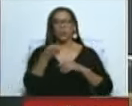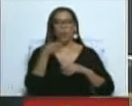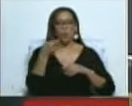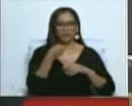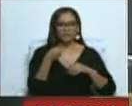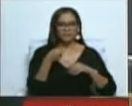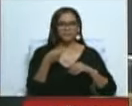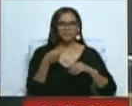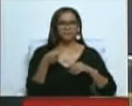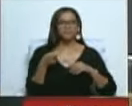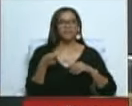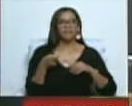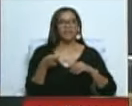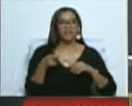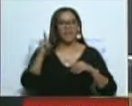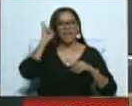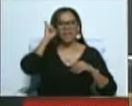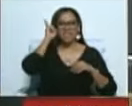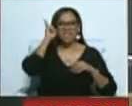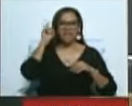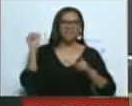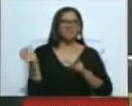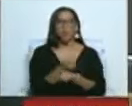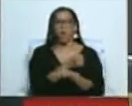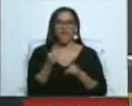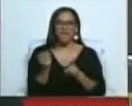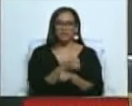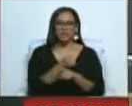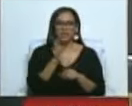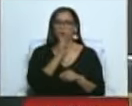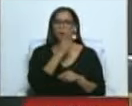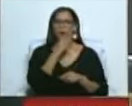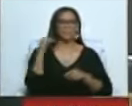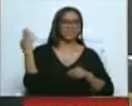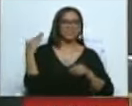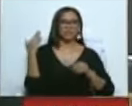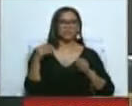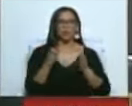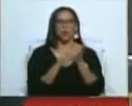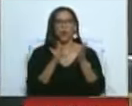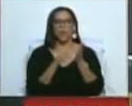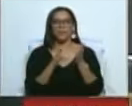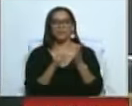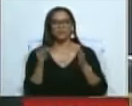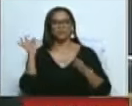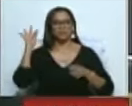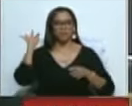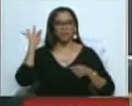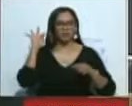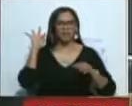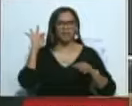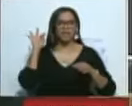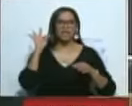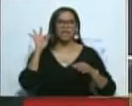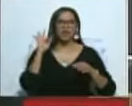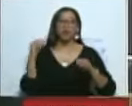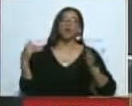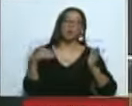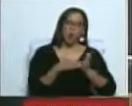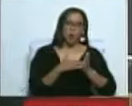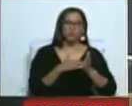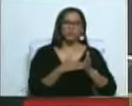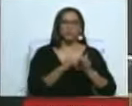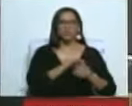que la diabla violenta, los apellidos, reproduzcan su discurso, el discurso contra los